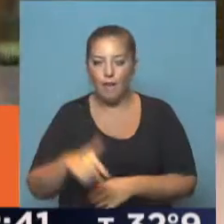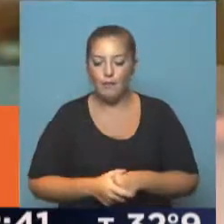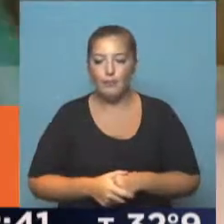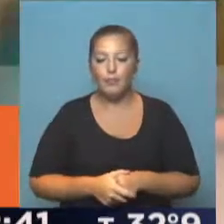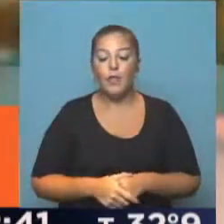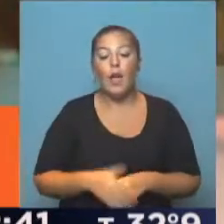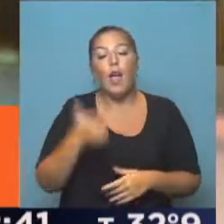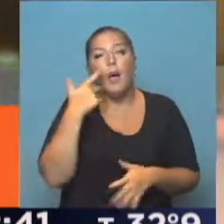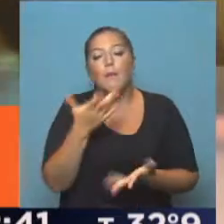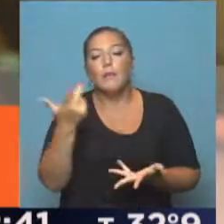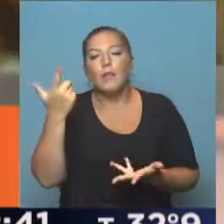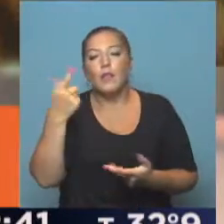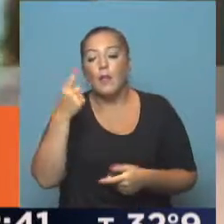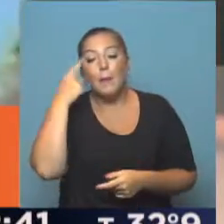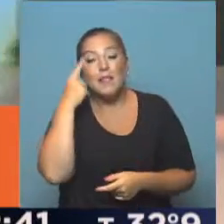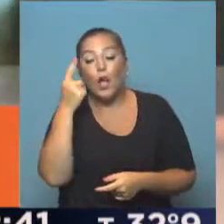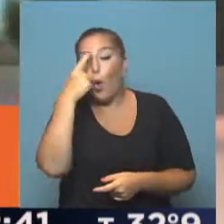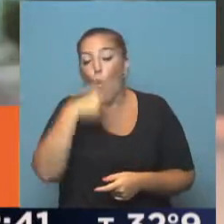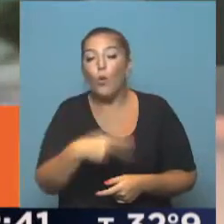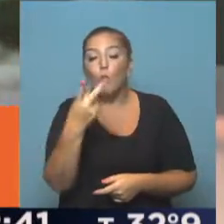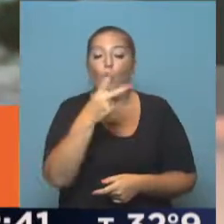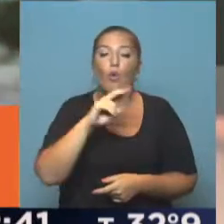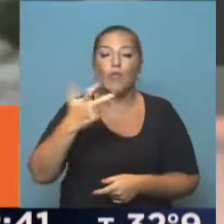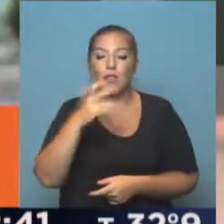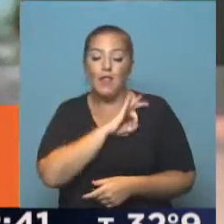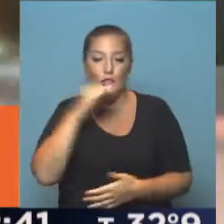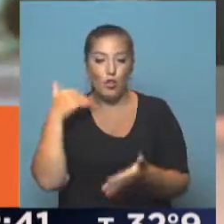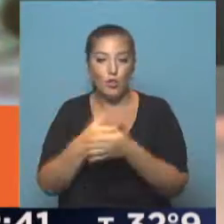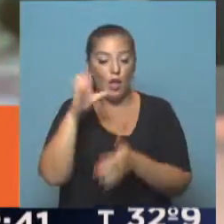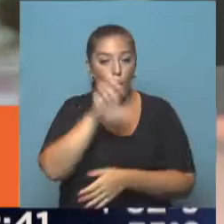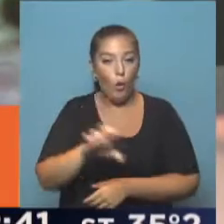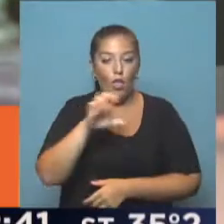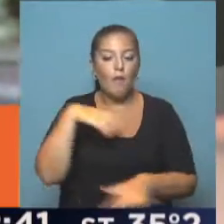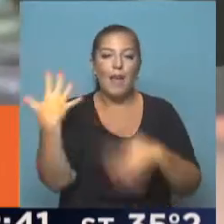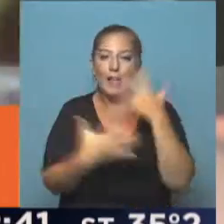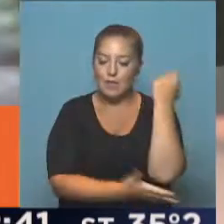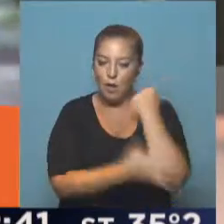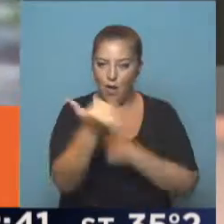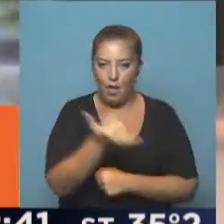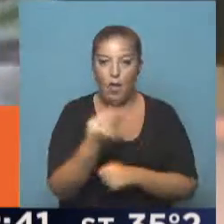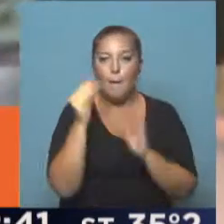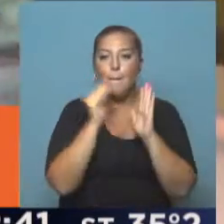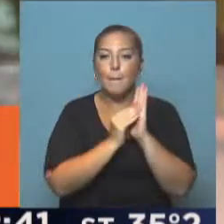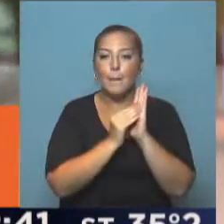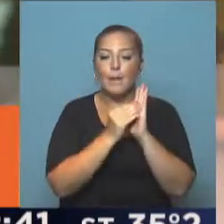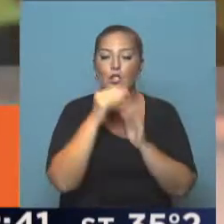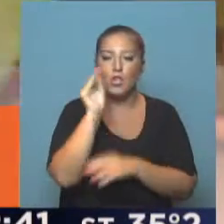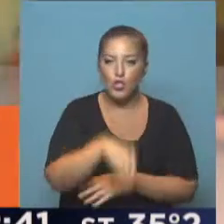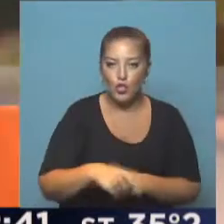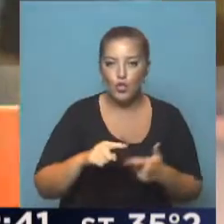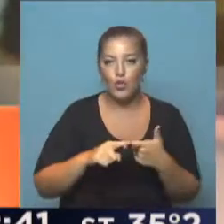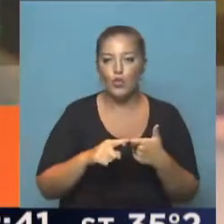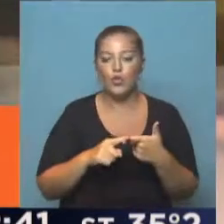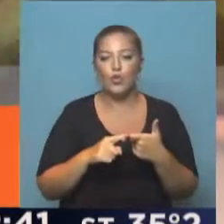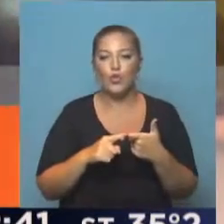cuenta que en los últimos 2 o 3 años Ecuador entró en una crisis económica. Es decir, el precio de los commodities cayó,